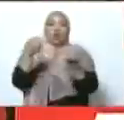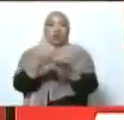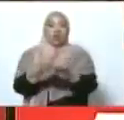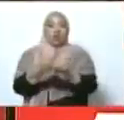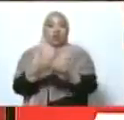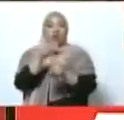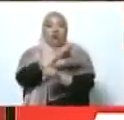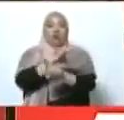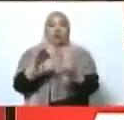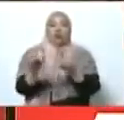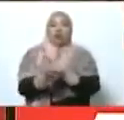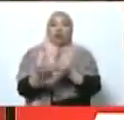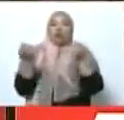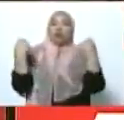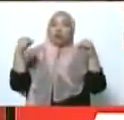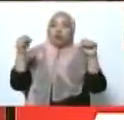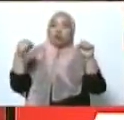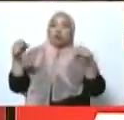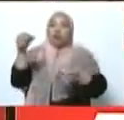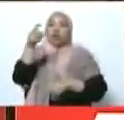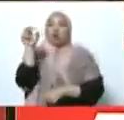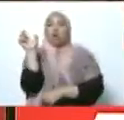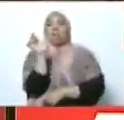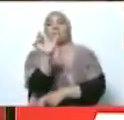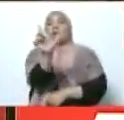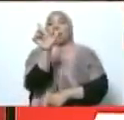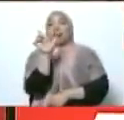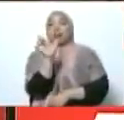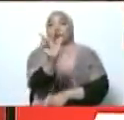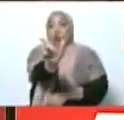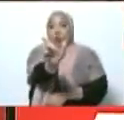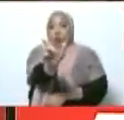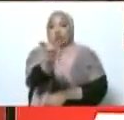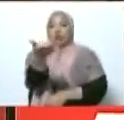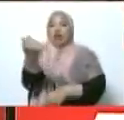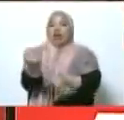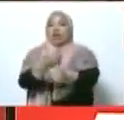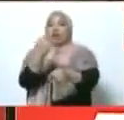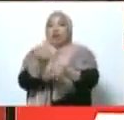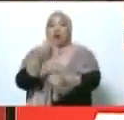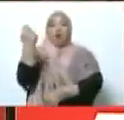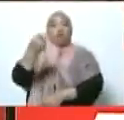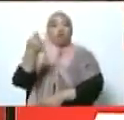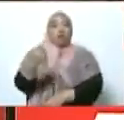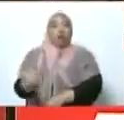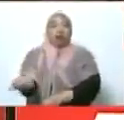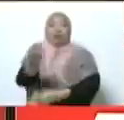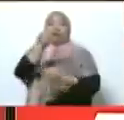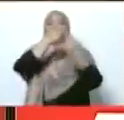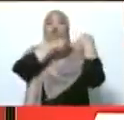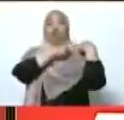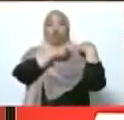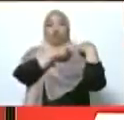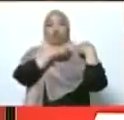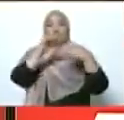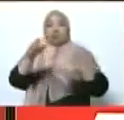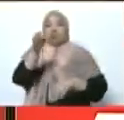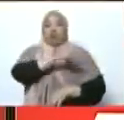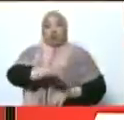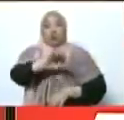la estructura organizativa del Partido Socialista Unido de Venezuela a la tarea fundamental, construir el